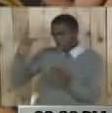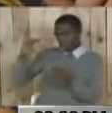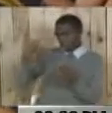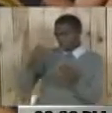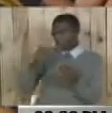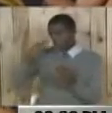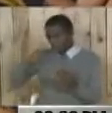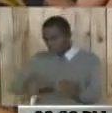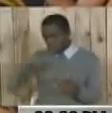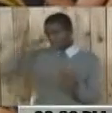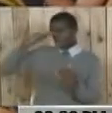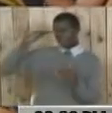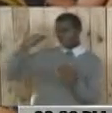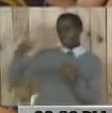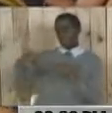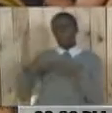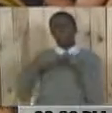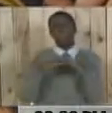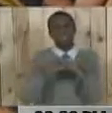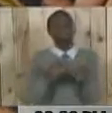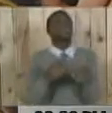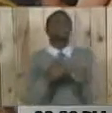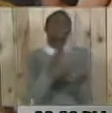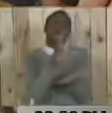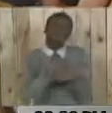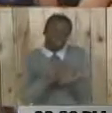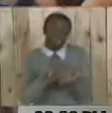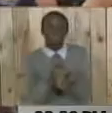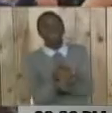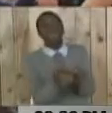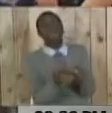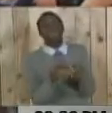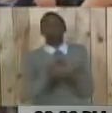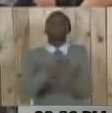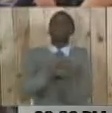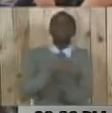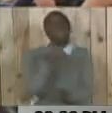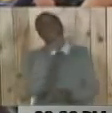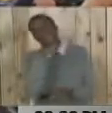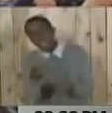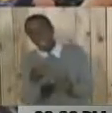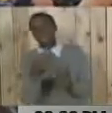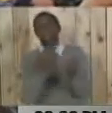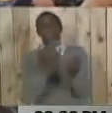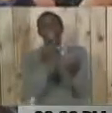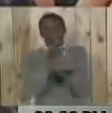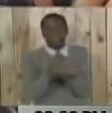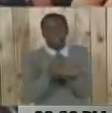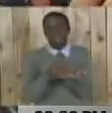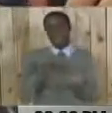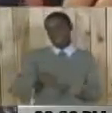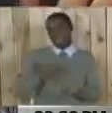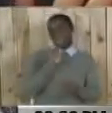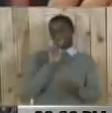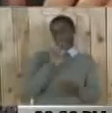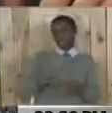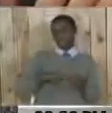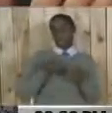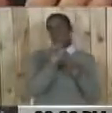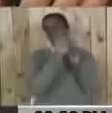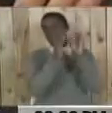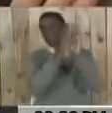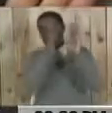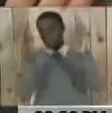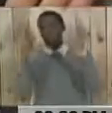descargar no solamente libros, también música y también películas que se producen en nuestro país. Bueno, libros de historia, libros